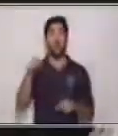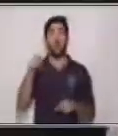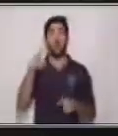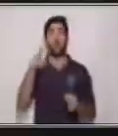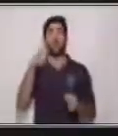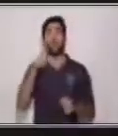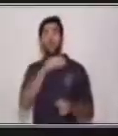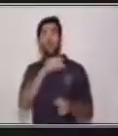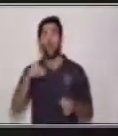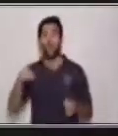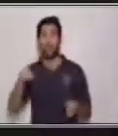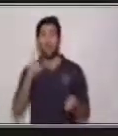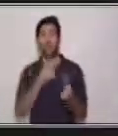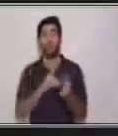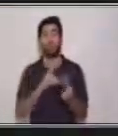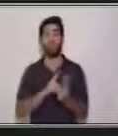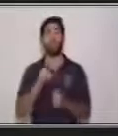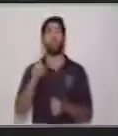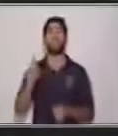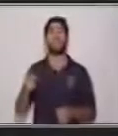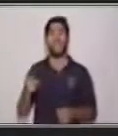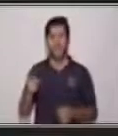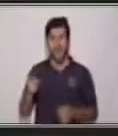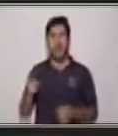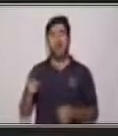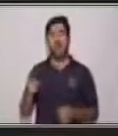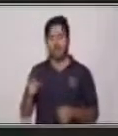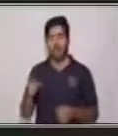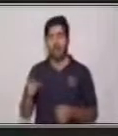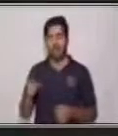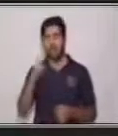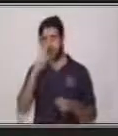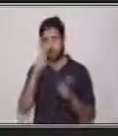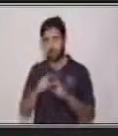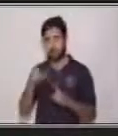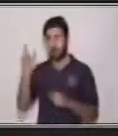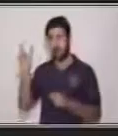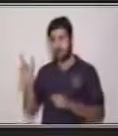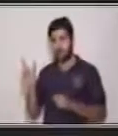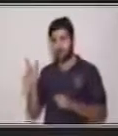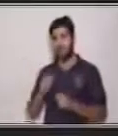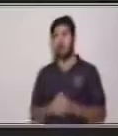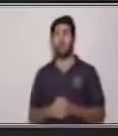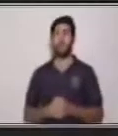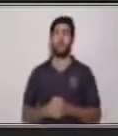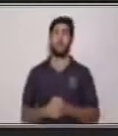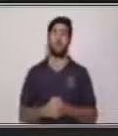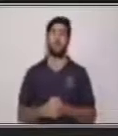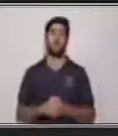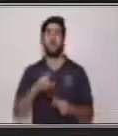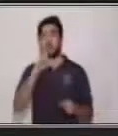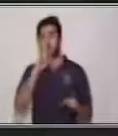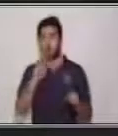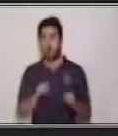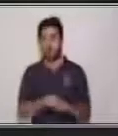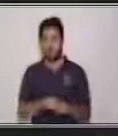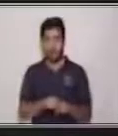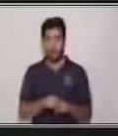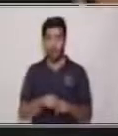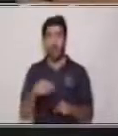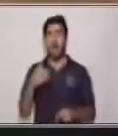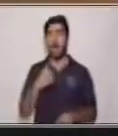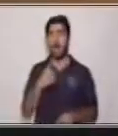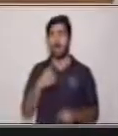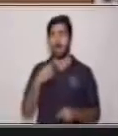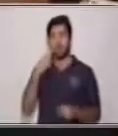importante conocer en quién estamos depositando nuestra salud. También encontramos